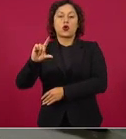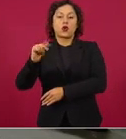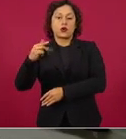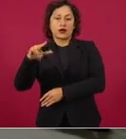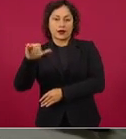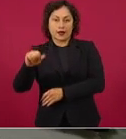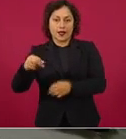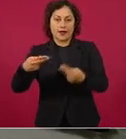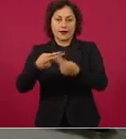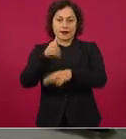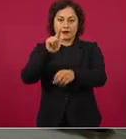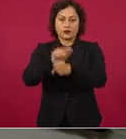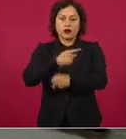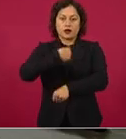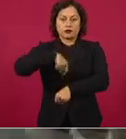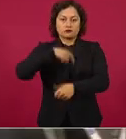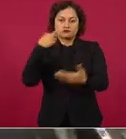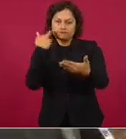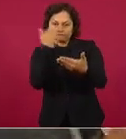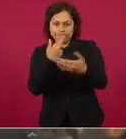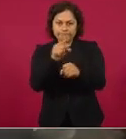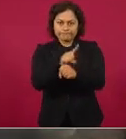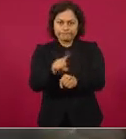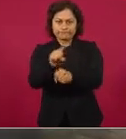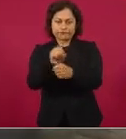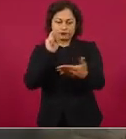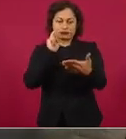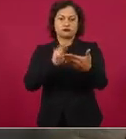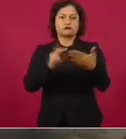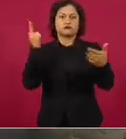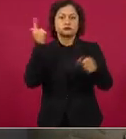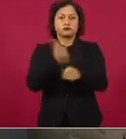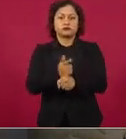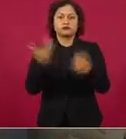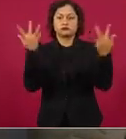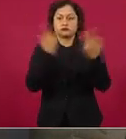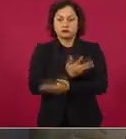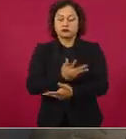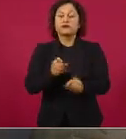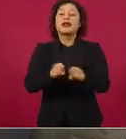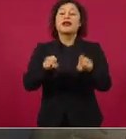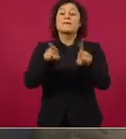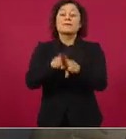y aquí el asunto es que también con